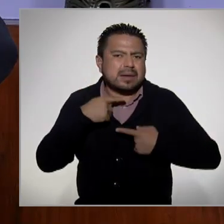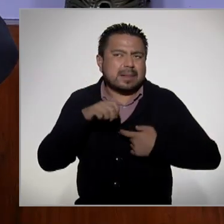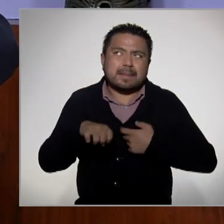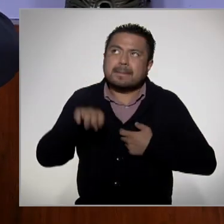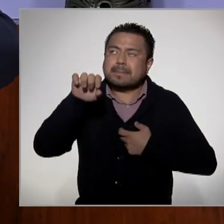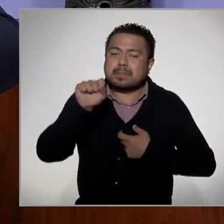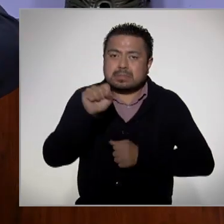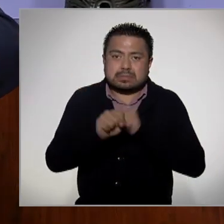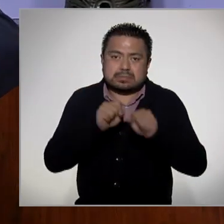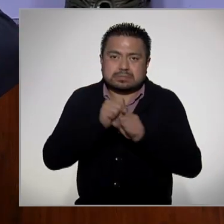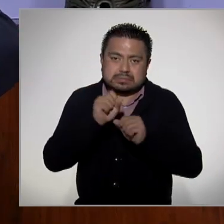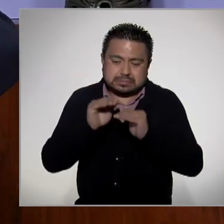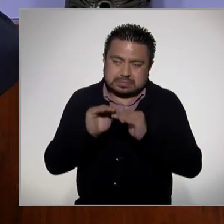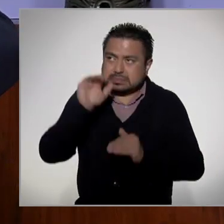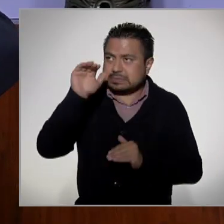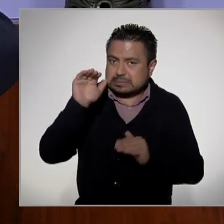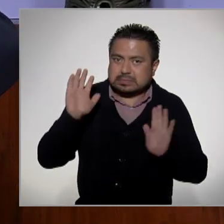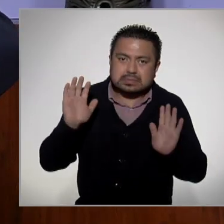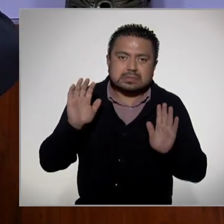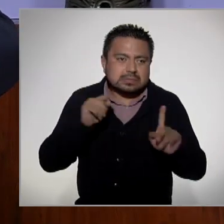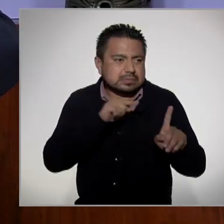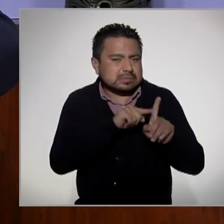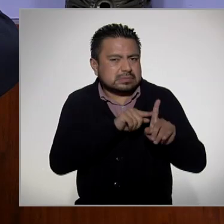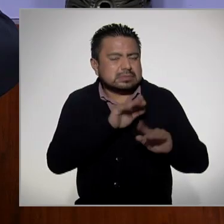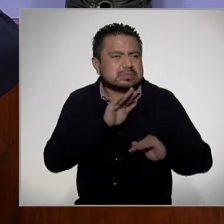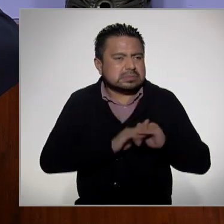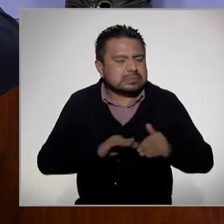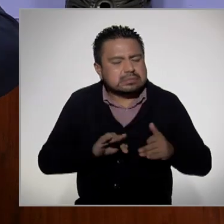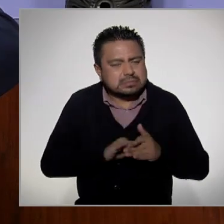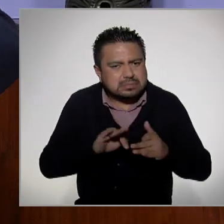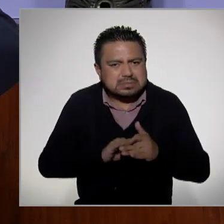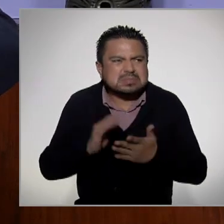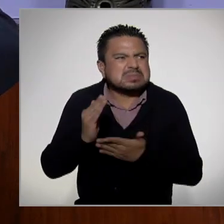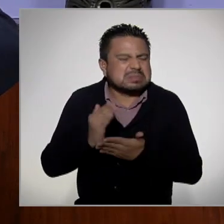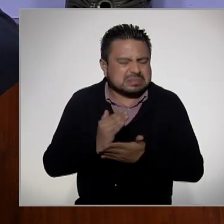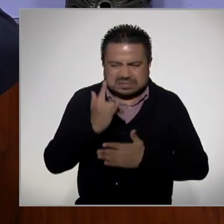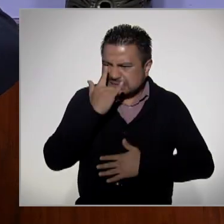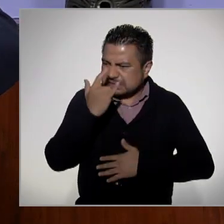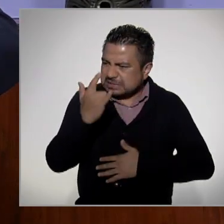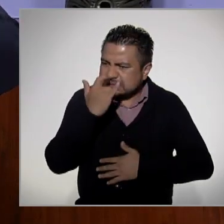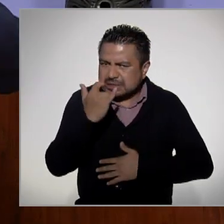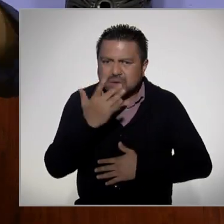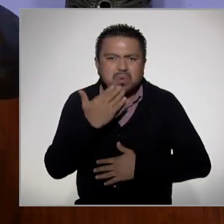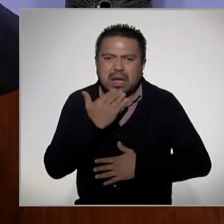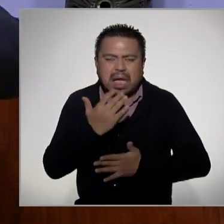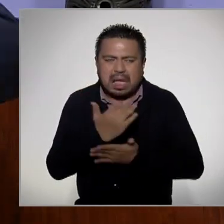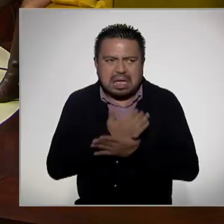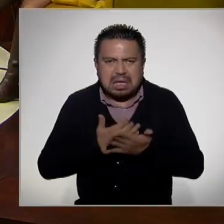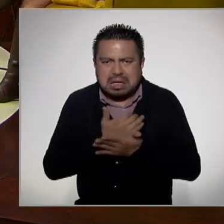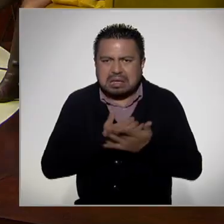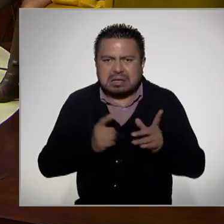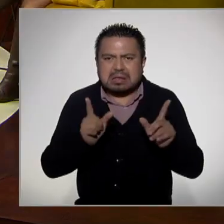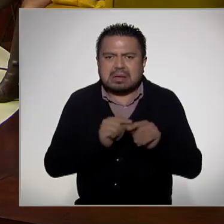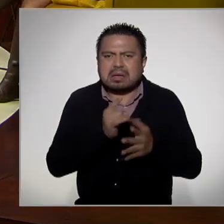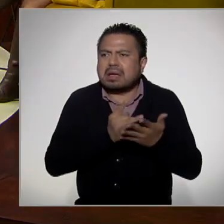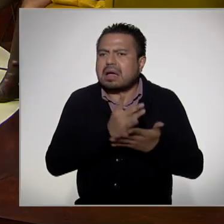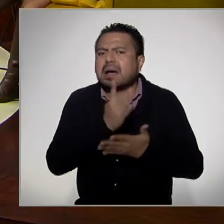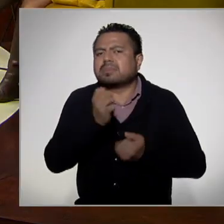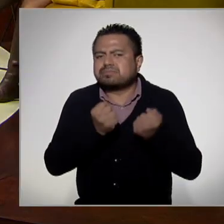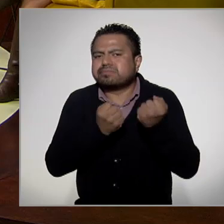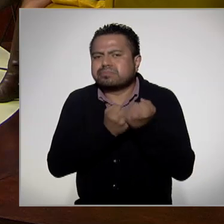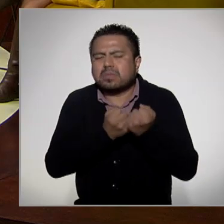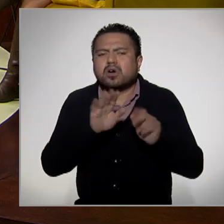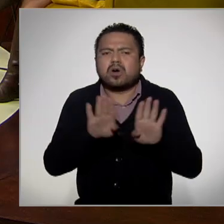60 años y son poco frecuentes no tienen generalmente un tratamiento o sea algún tipo de soporte